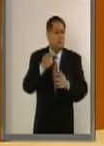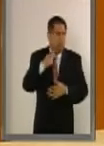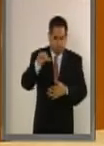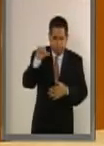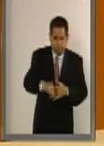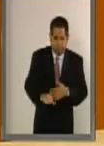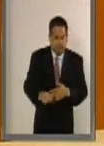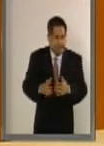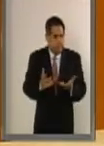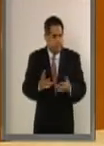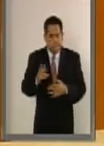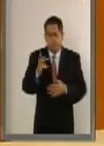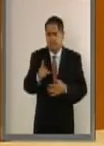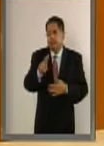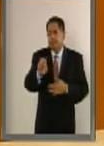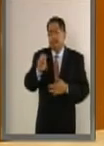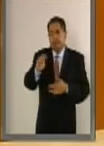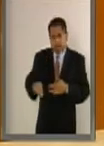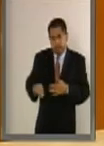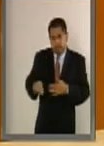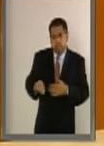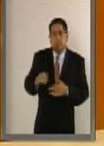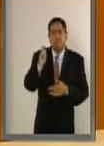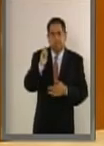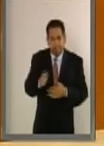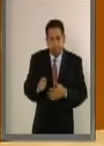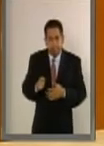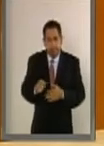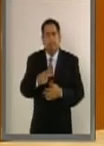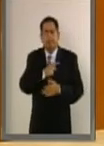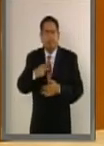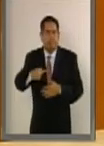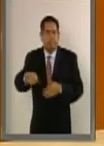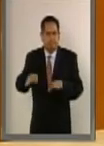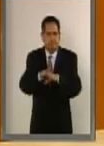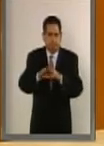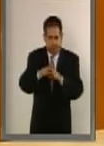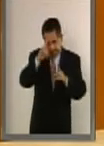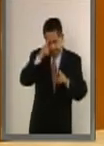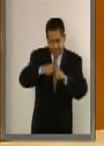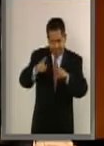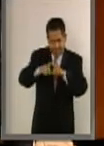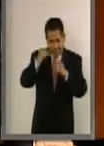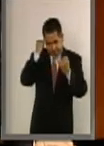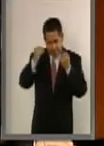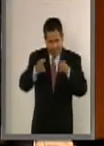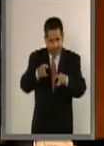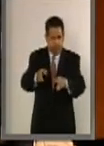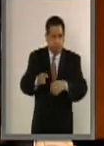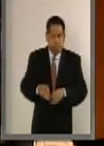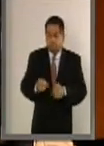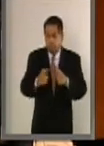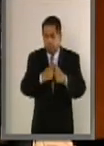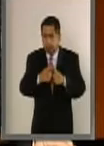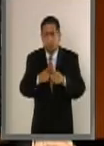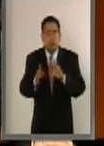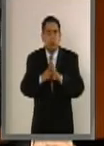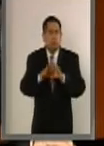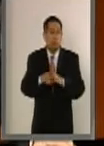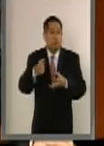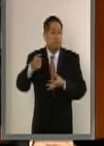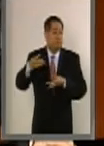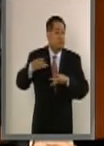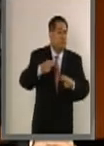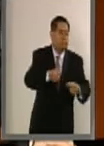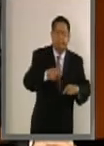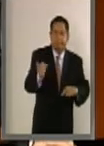en El Verde estamos convencidos que debemos tomar diferentes medidas. Primera, eliminar el financiamiento